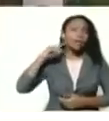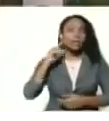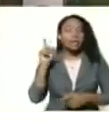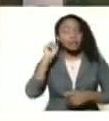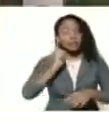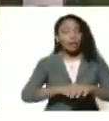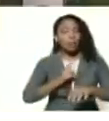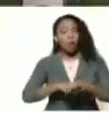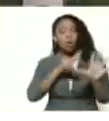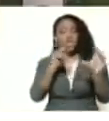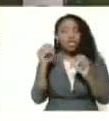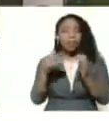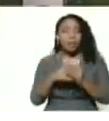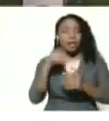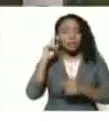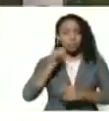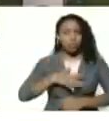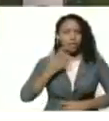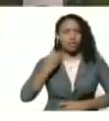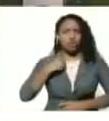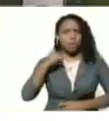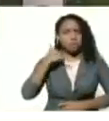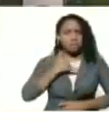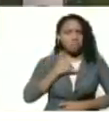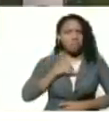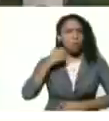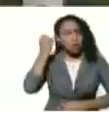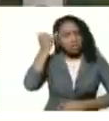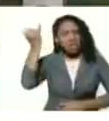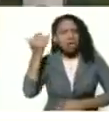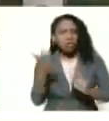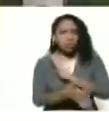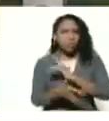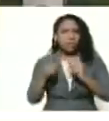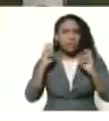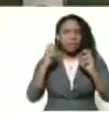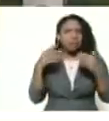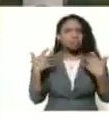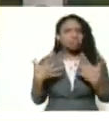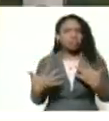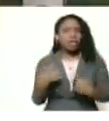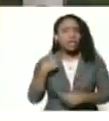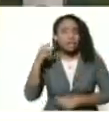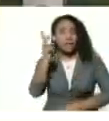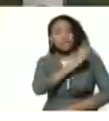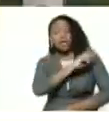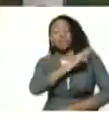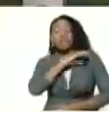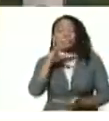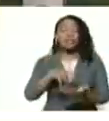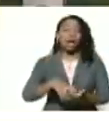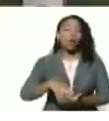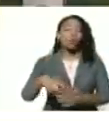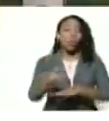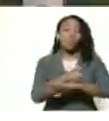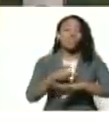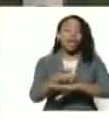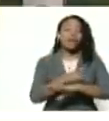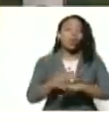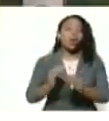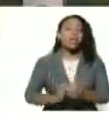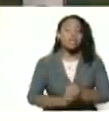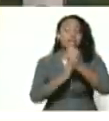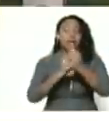yo ahí podría ser también autocrítico. Autocrítico. Como jefe de Estado, jefe de gobierno,